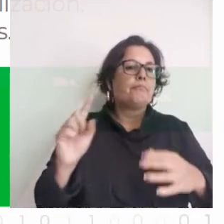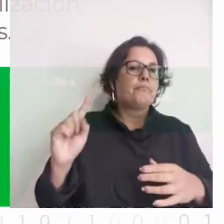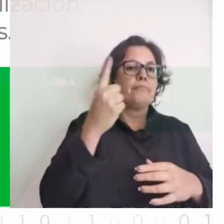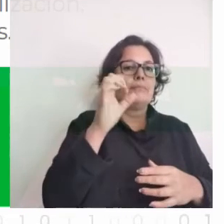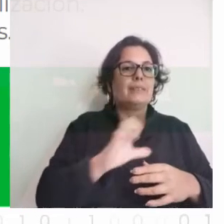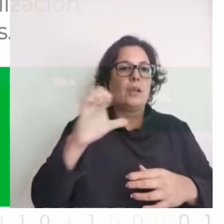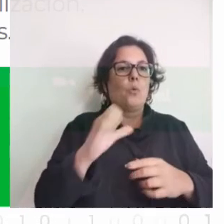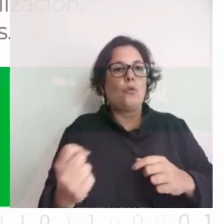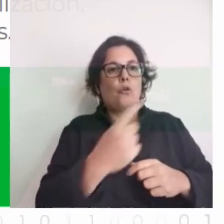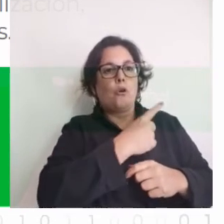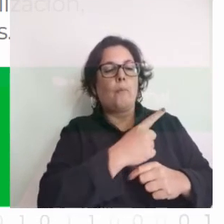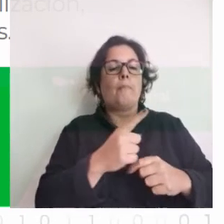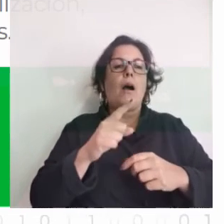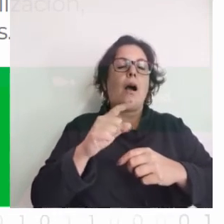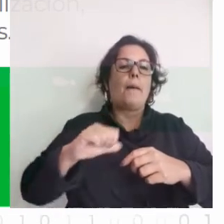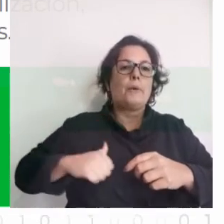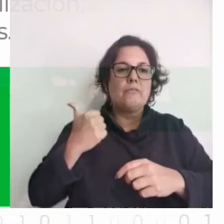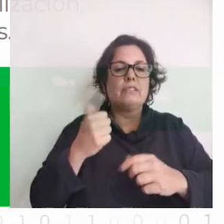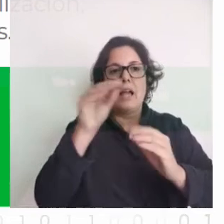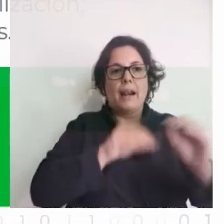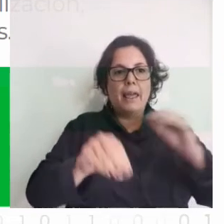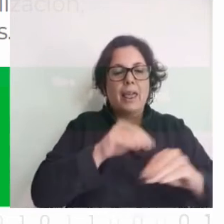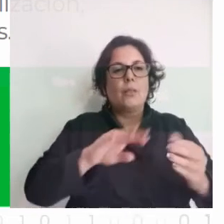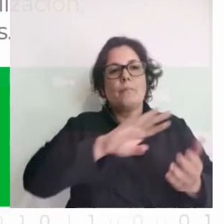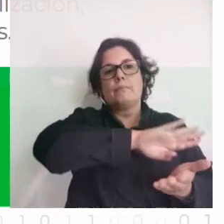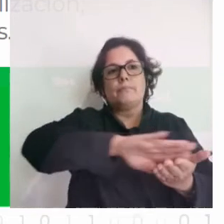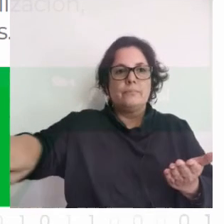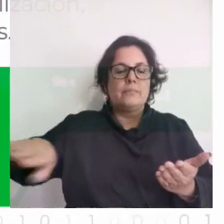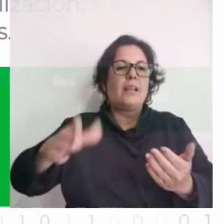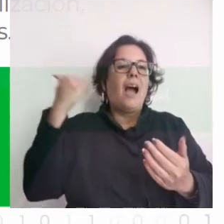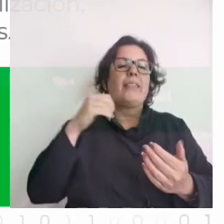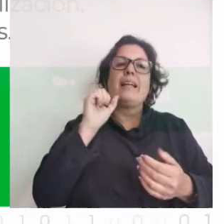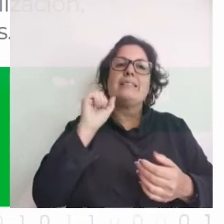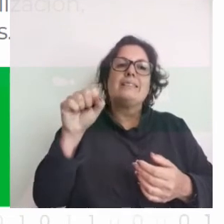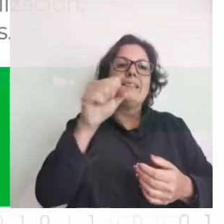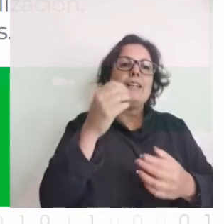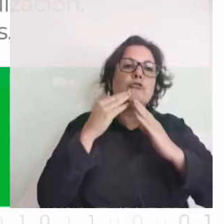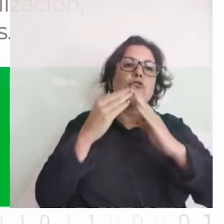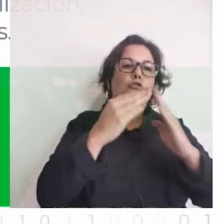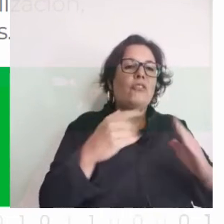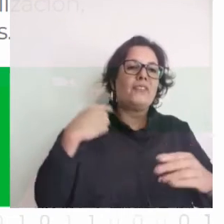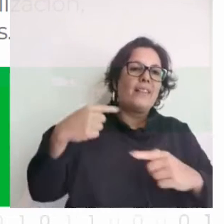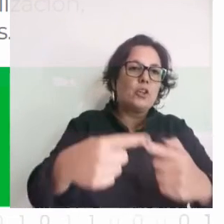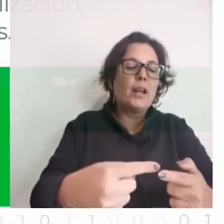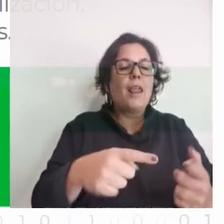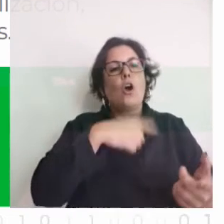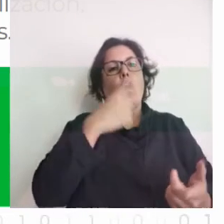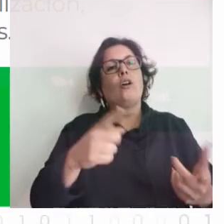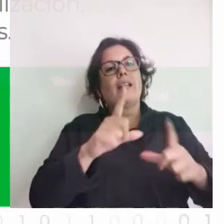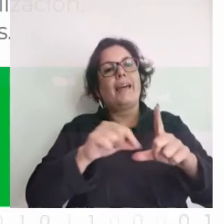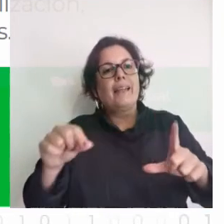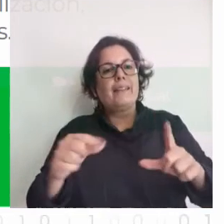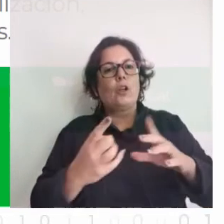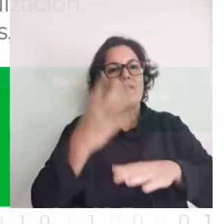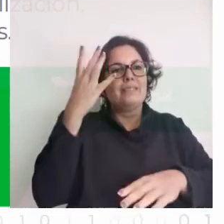están utilizando estos registros para reemplazar a los censos tradicionales y también para desarrollar otras estadísticas oficiales